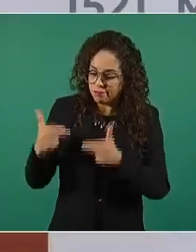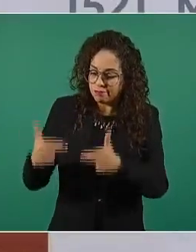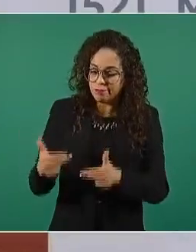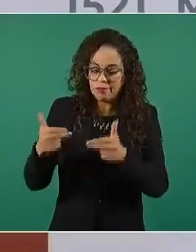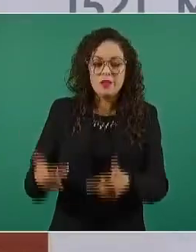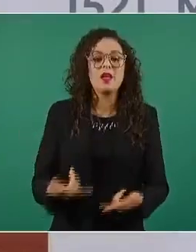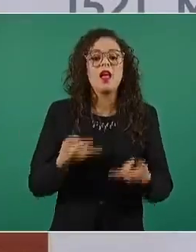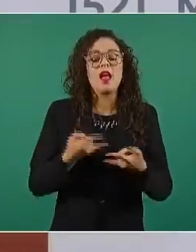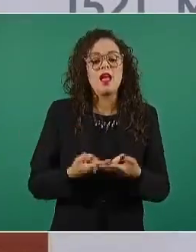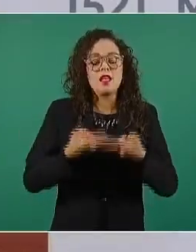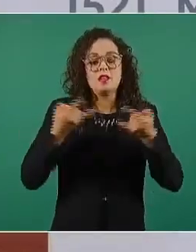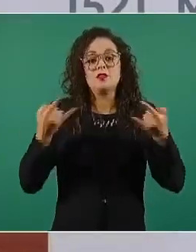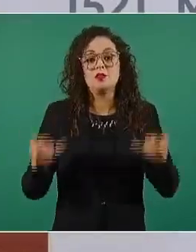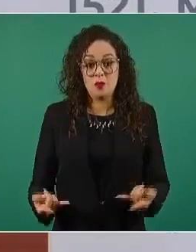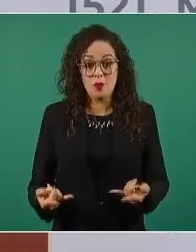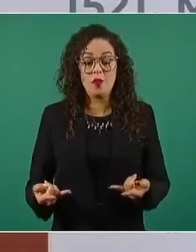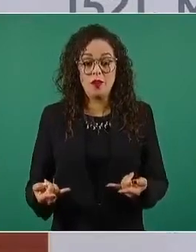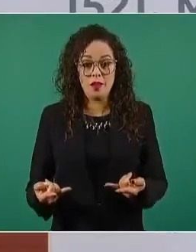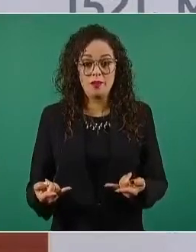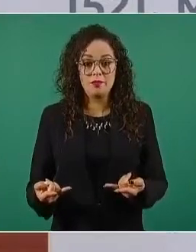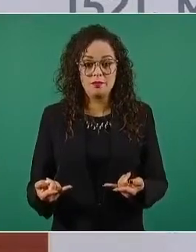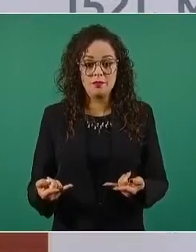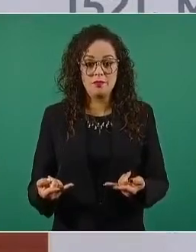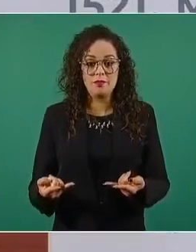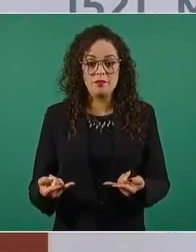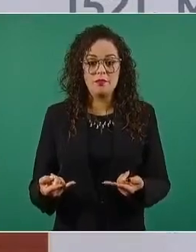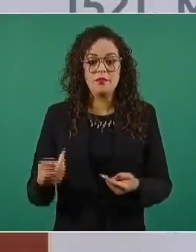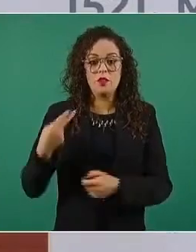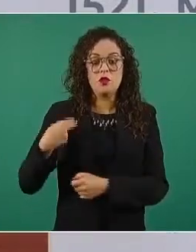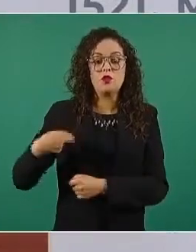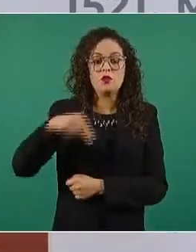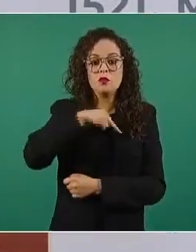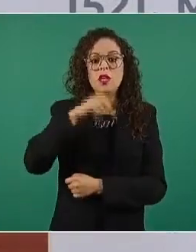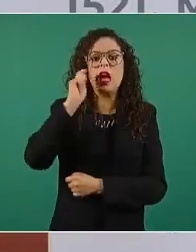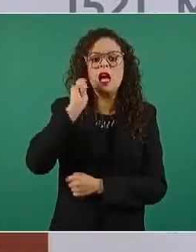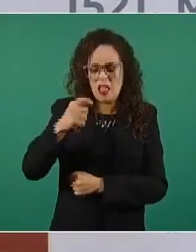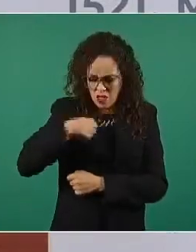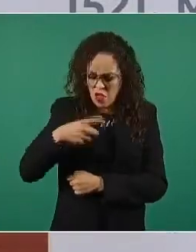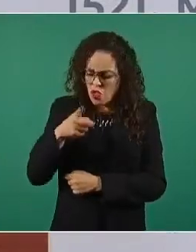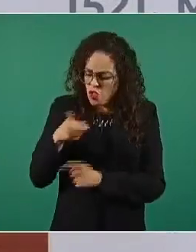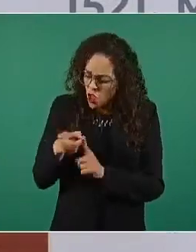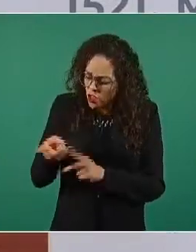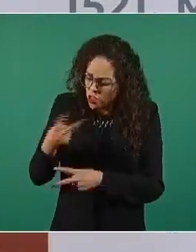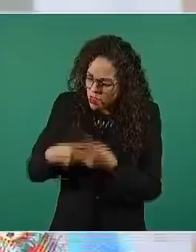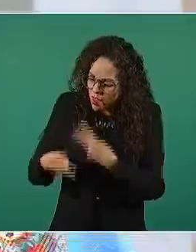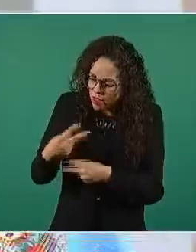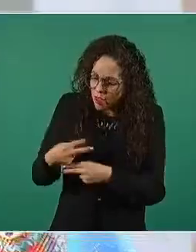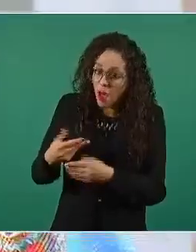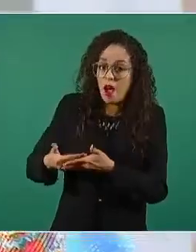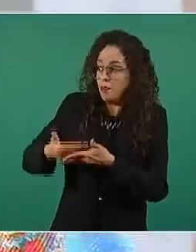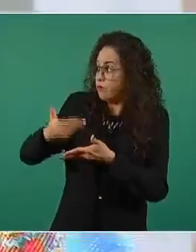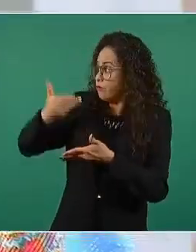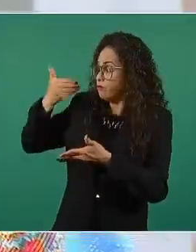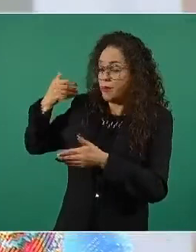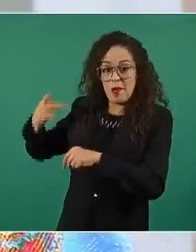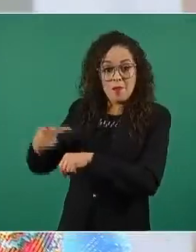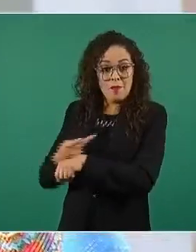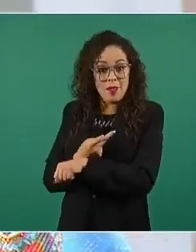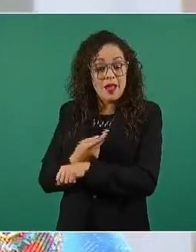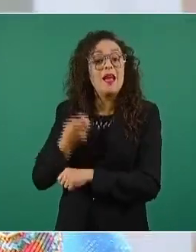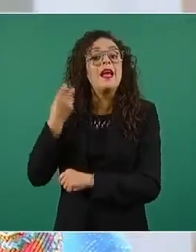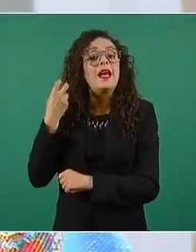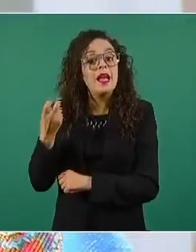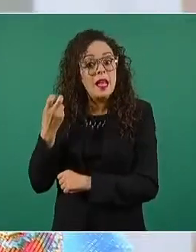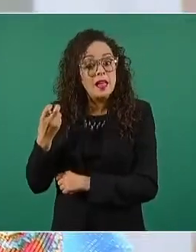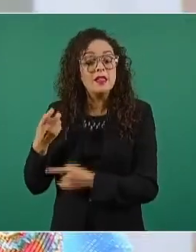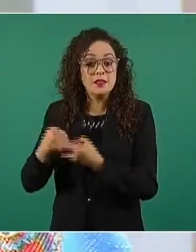conocimiento knowledge del of our ser, ancestors, nuestro conocimiento de and nuestros reaching back in ancestros time for that y courage nuestra to posibilidad